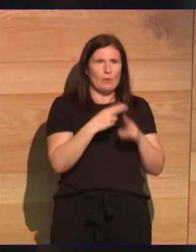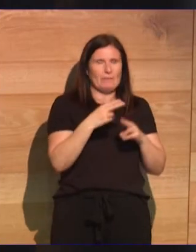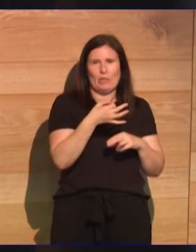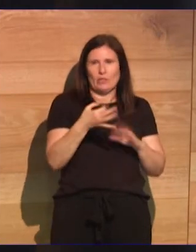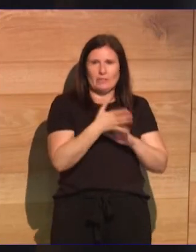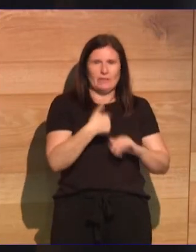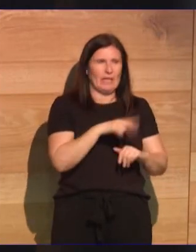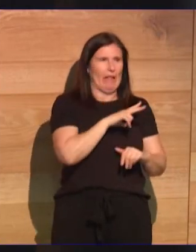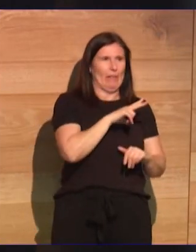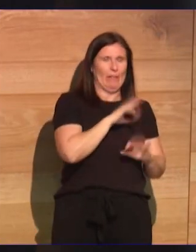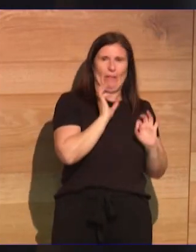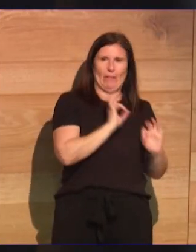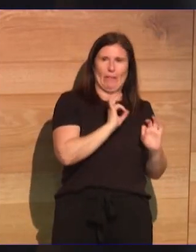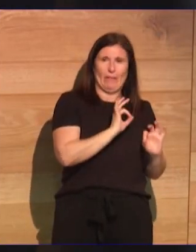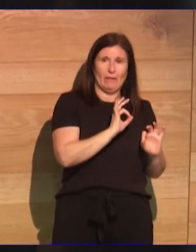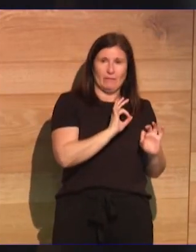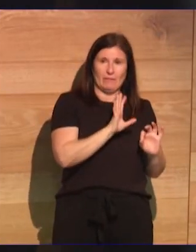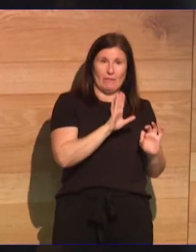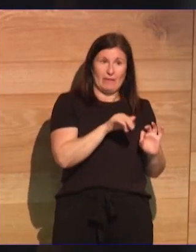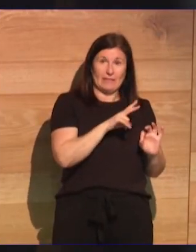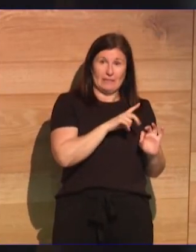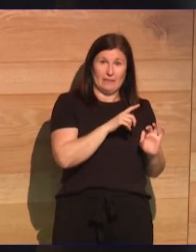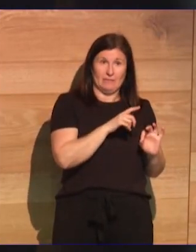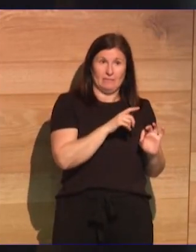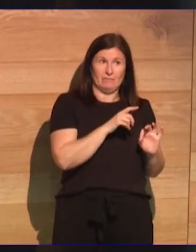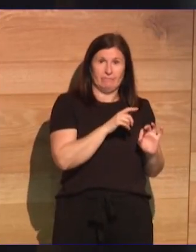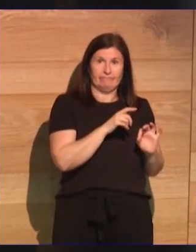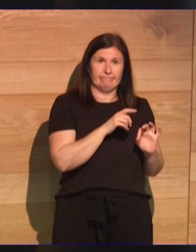hace crecer las ideas, ¿no? Ahí está la innovación.